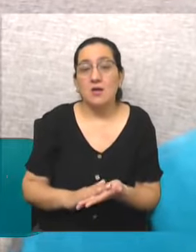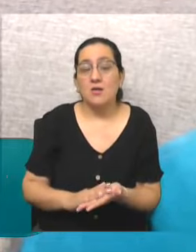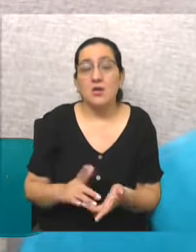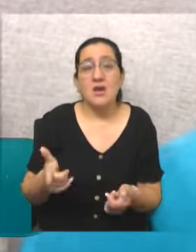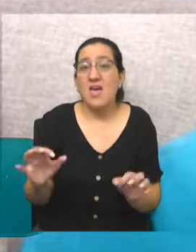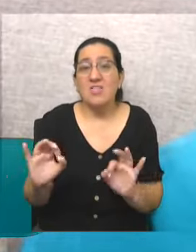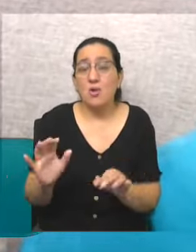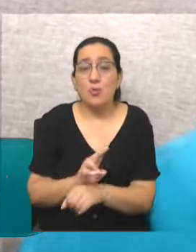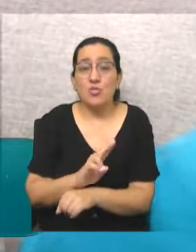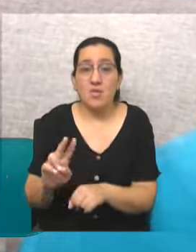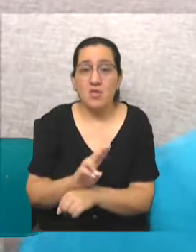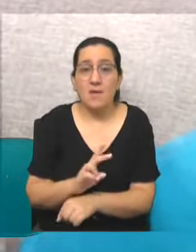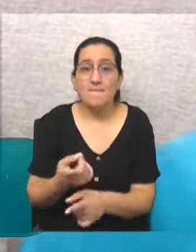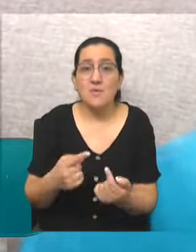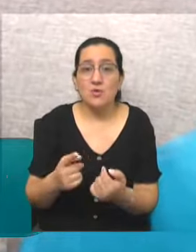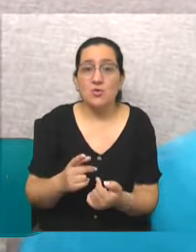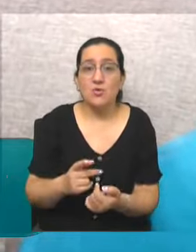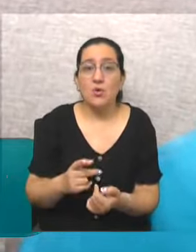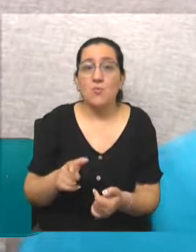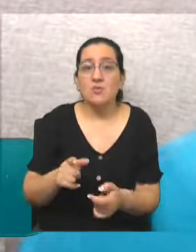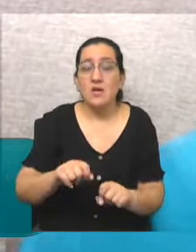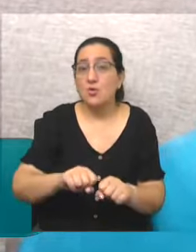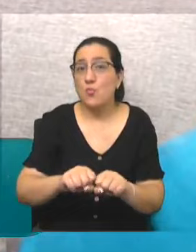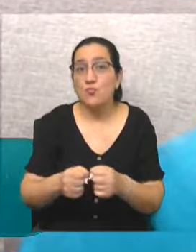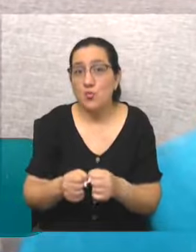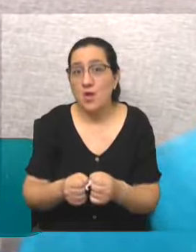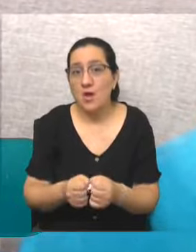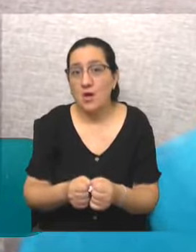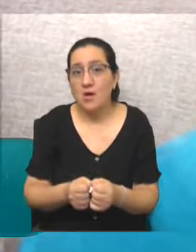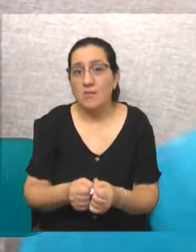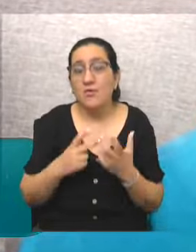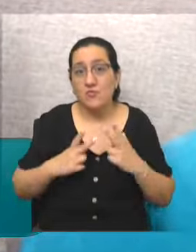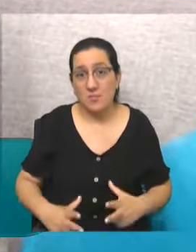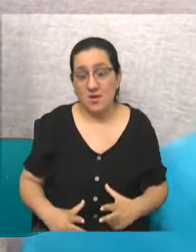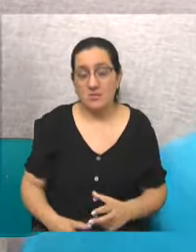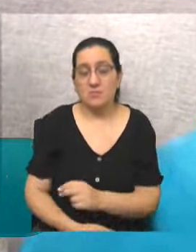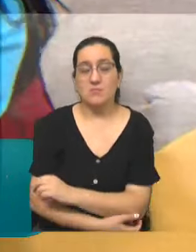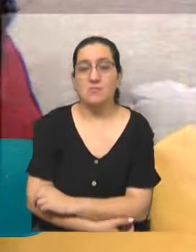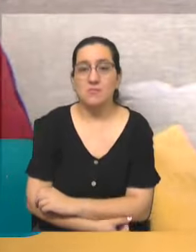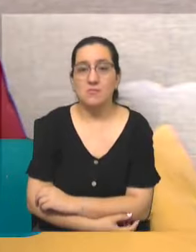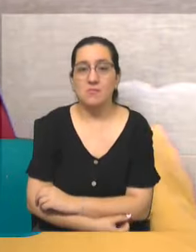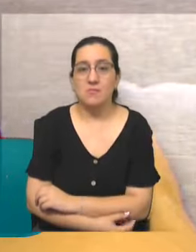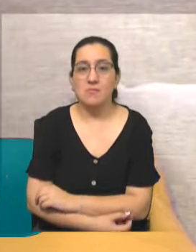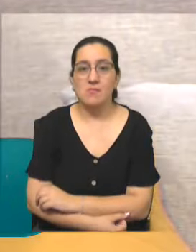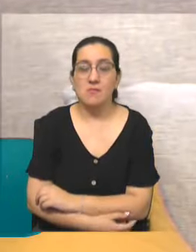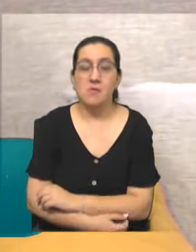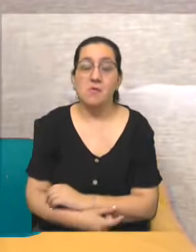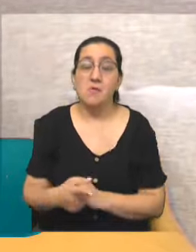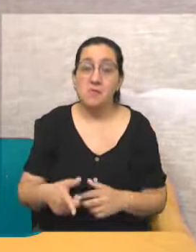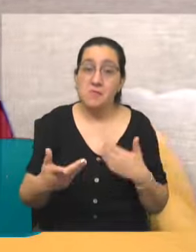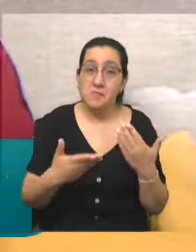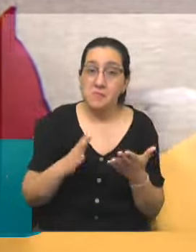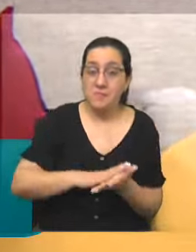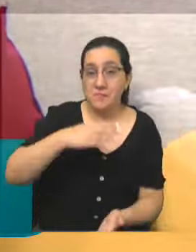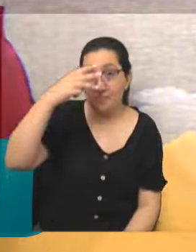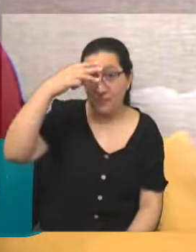de eso, pero, de nuevo, atravesado por esta ruptura absoluta de lo formal. Y ahí la camiseta de los mexicanos, ¿no? Porque estás hablando